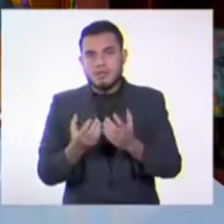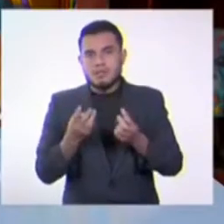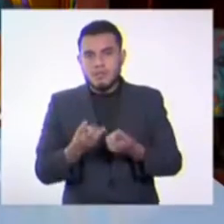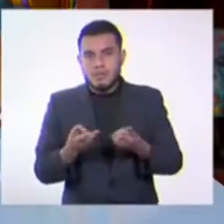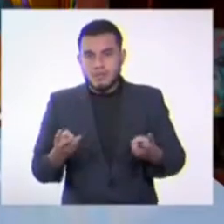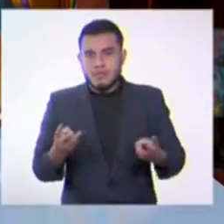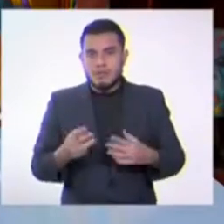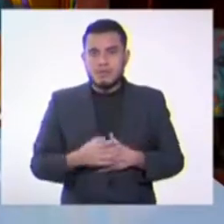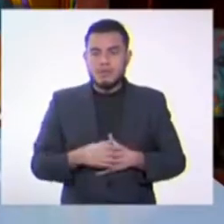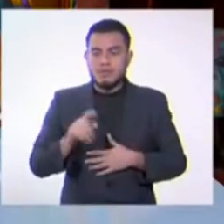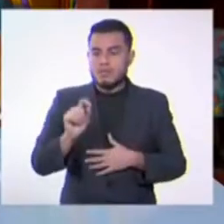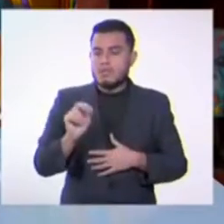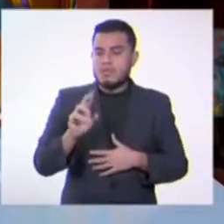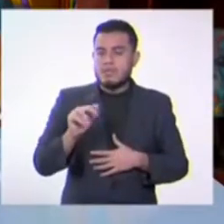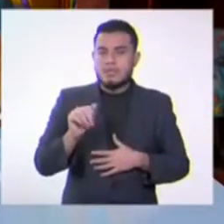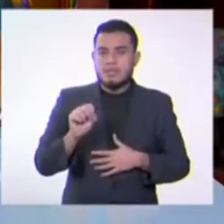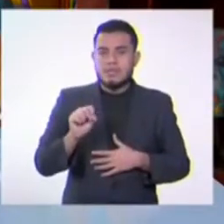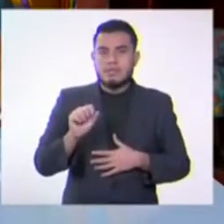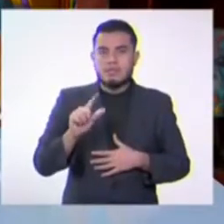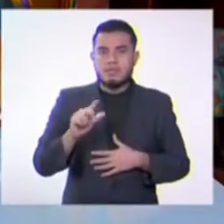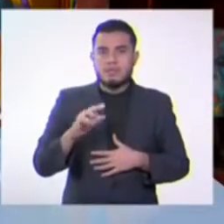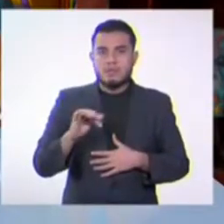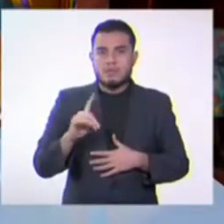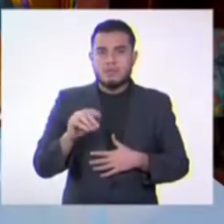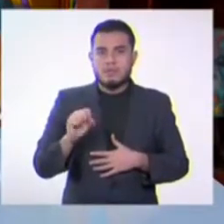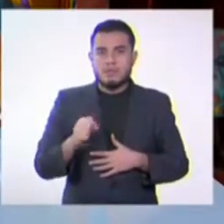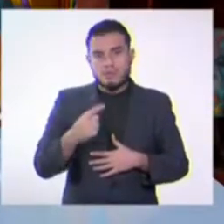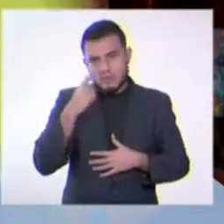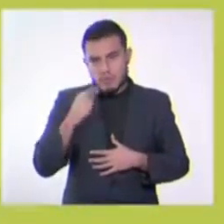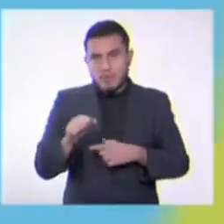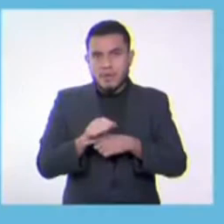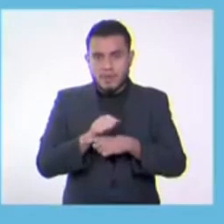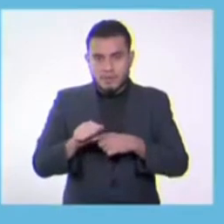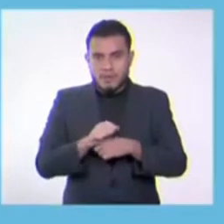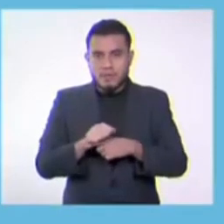Los translúcidos. Veamos el siguiente experimento.